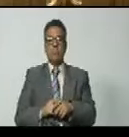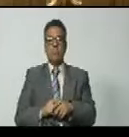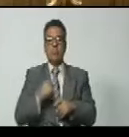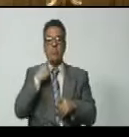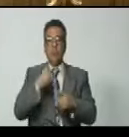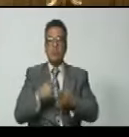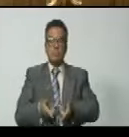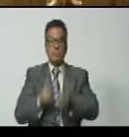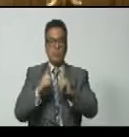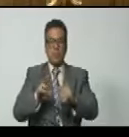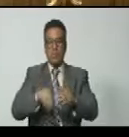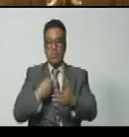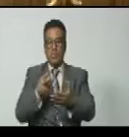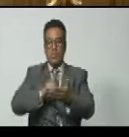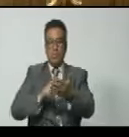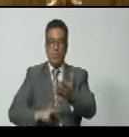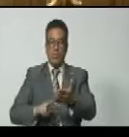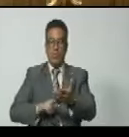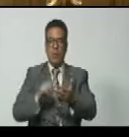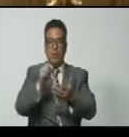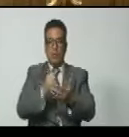Pido permiso para leer el acuerdo.